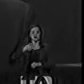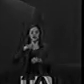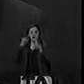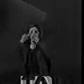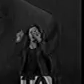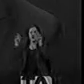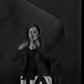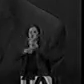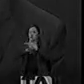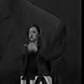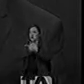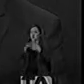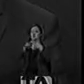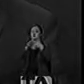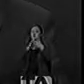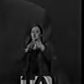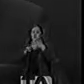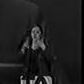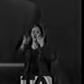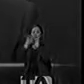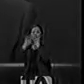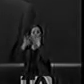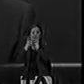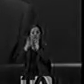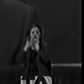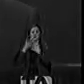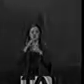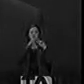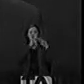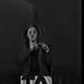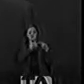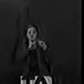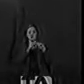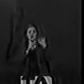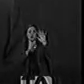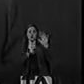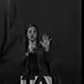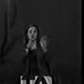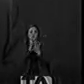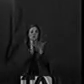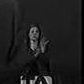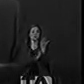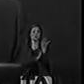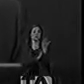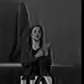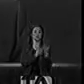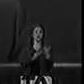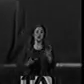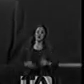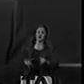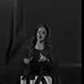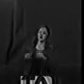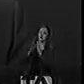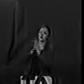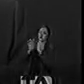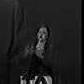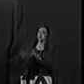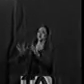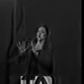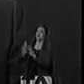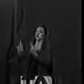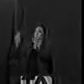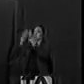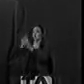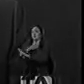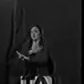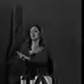revisión de los cinco proyectos que el presidente de la República pidió al secretario de Naciones Unidas hace un año, que